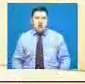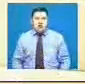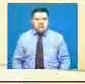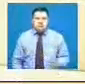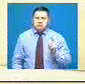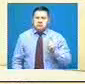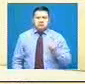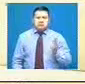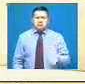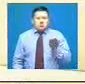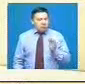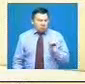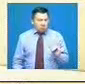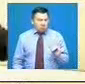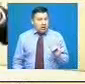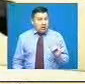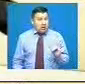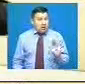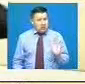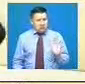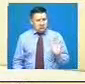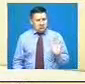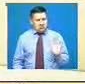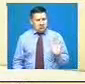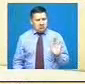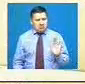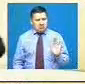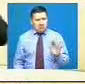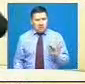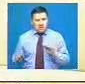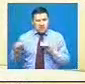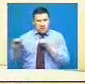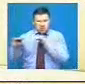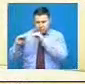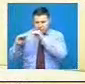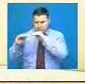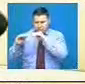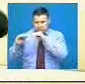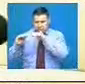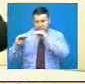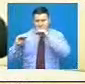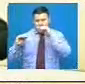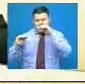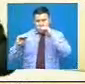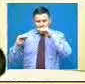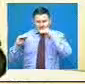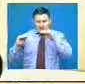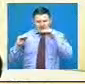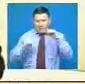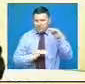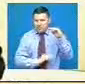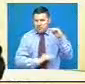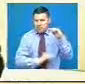considerado necesario subir. Considera que con el hecho de que la economía vaya a desacelerar su ritmo de crecimiento, las presiones